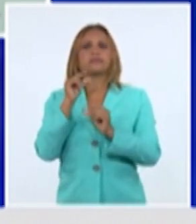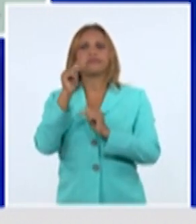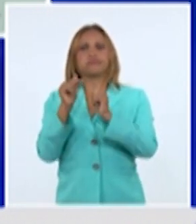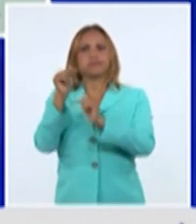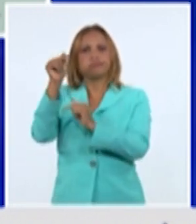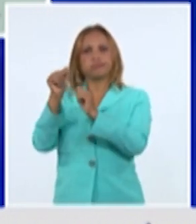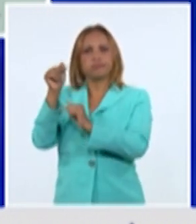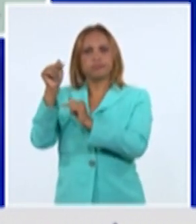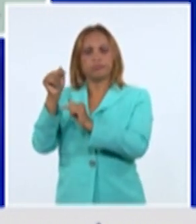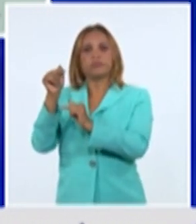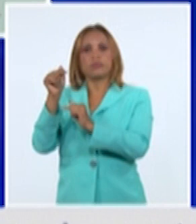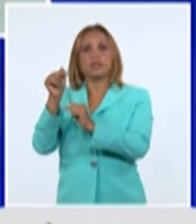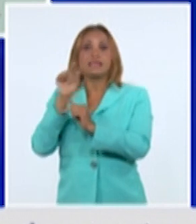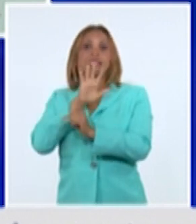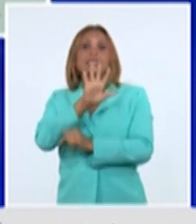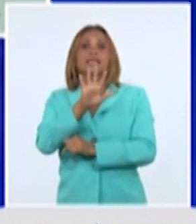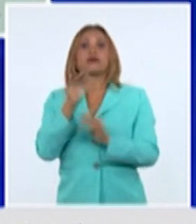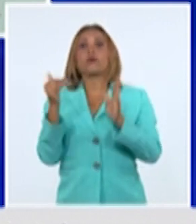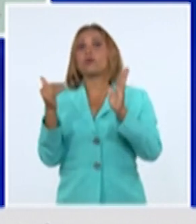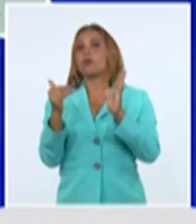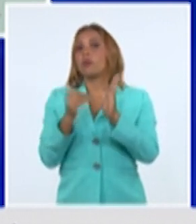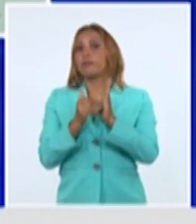identificar